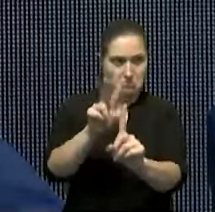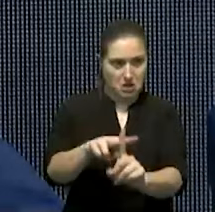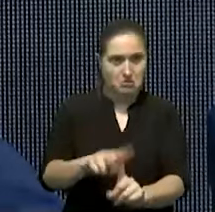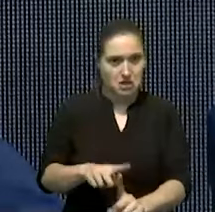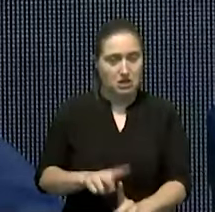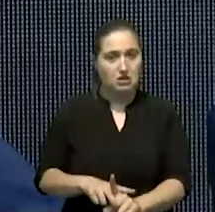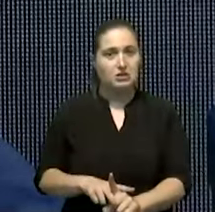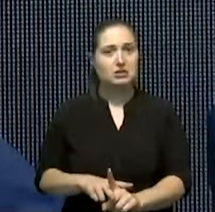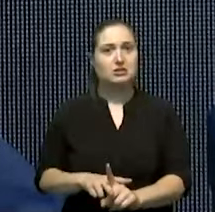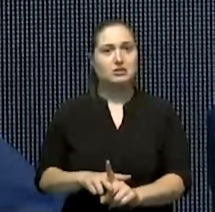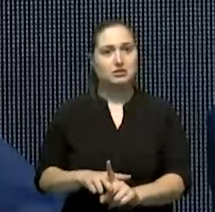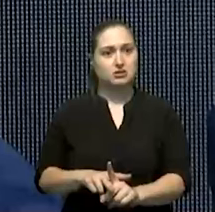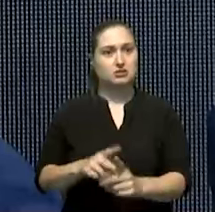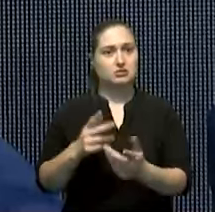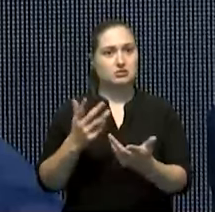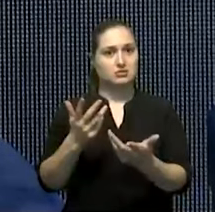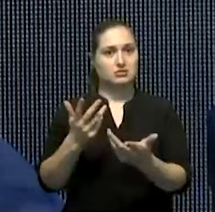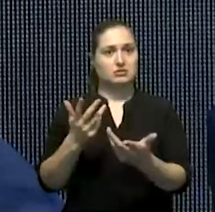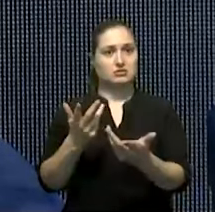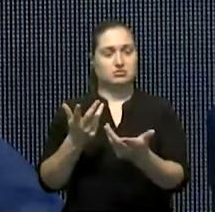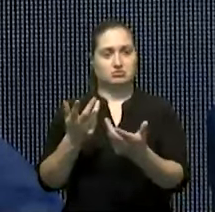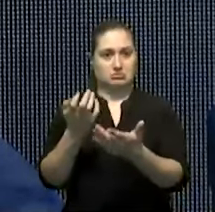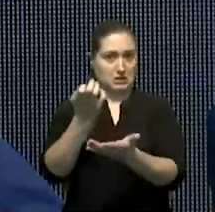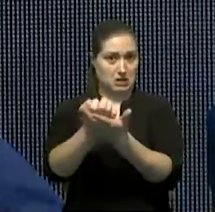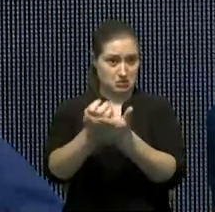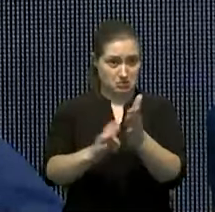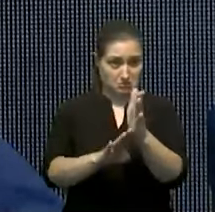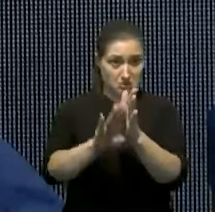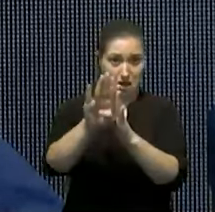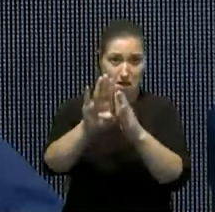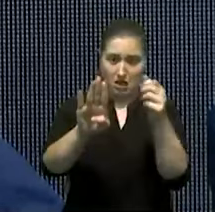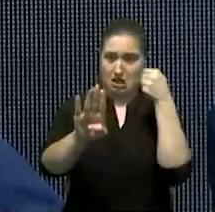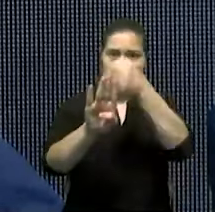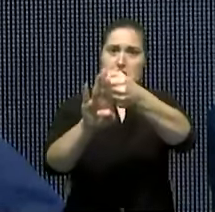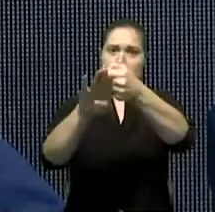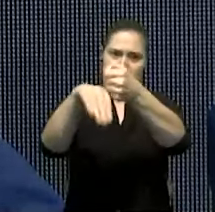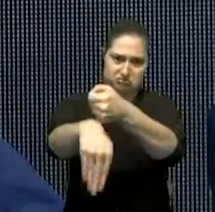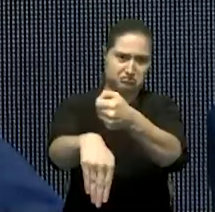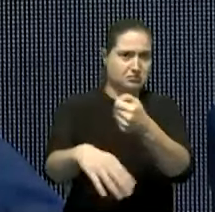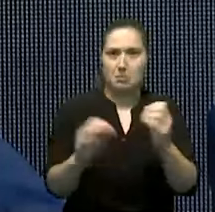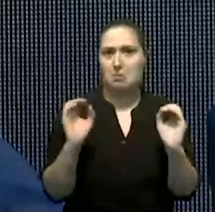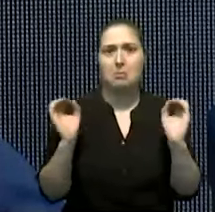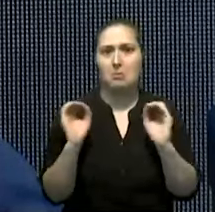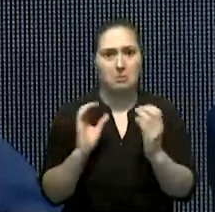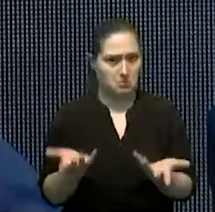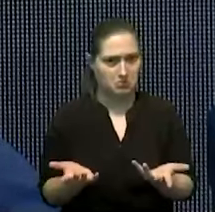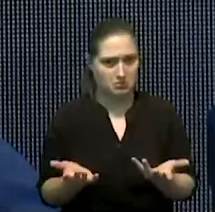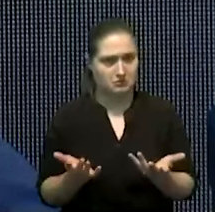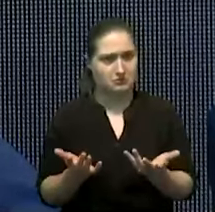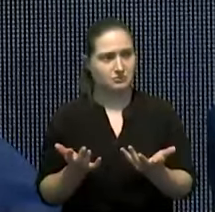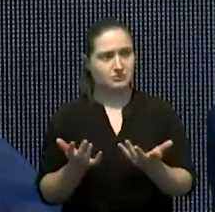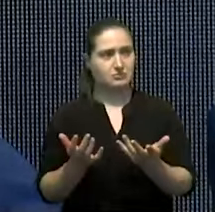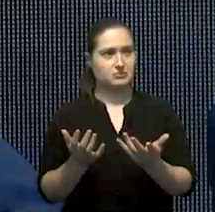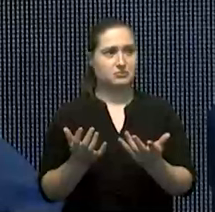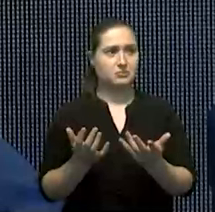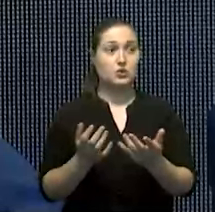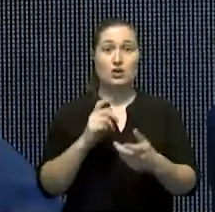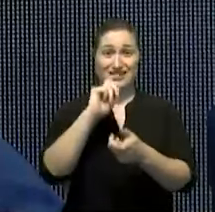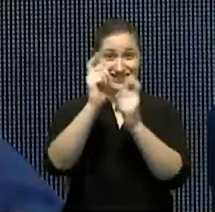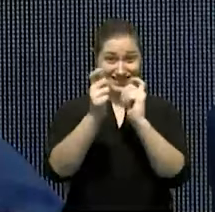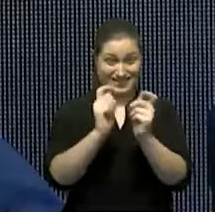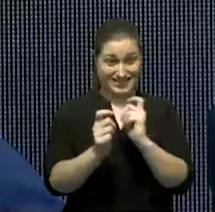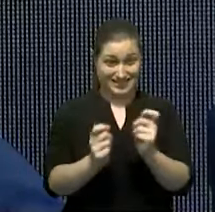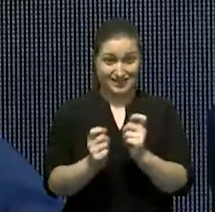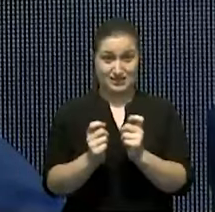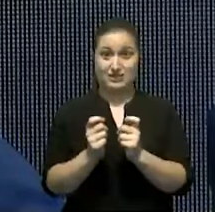en el crecimiento económico de el país todas absolutamente todas el año después de la Reforma